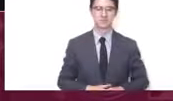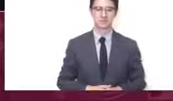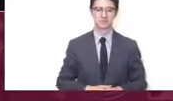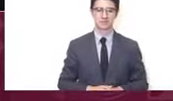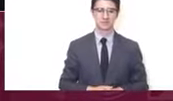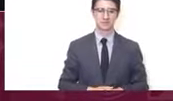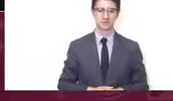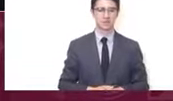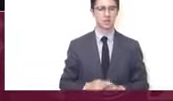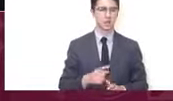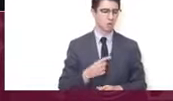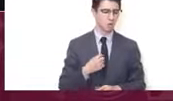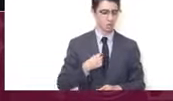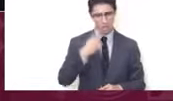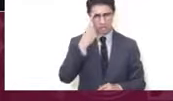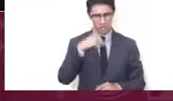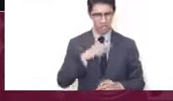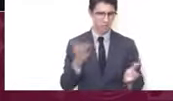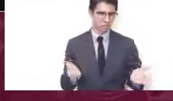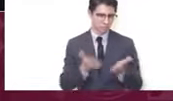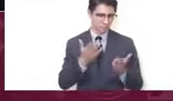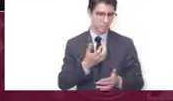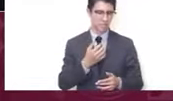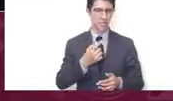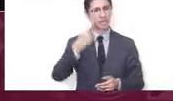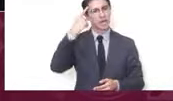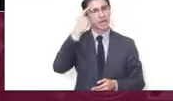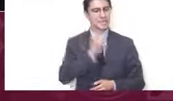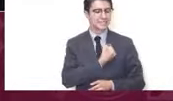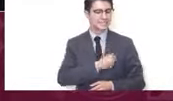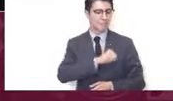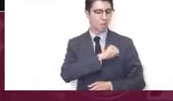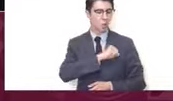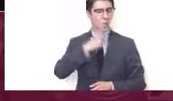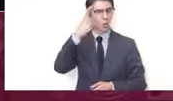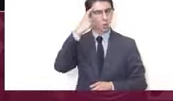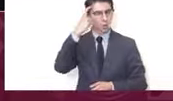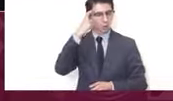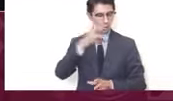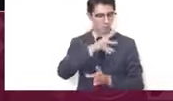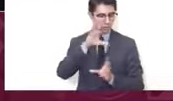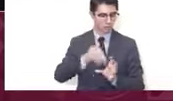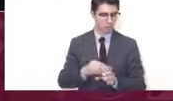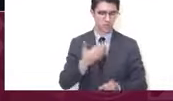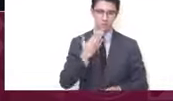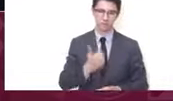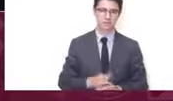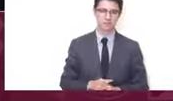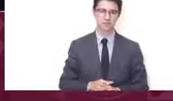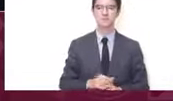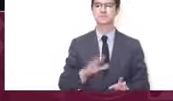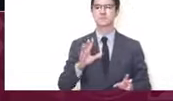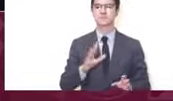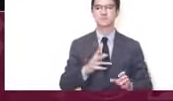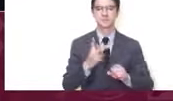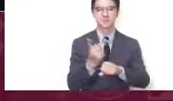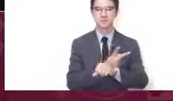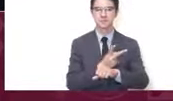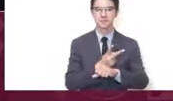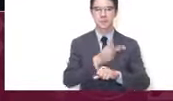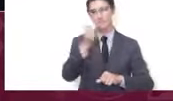Así es que eran los foros no de las adicciones y la seguridad La pregunta es qué posibilidad hay de que este gobierno